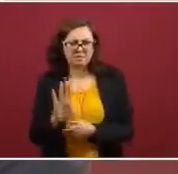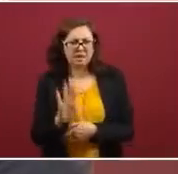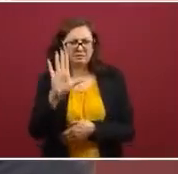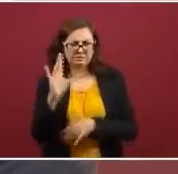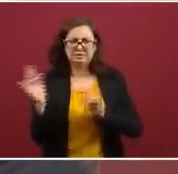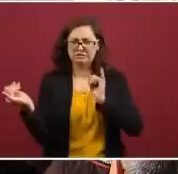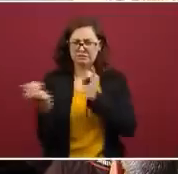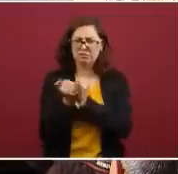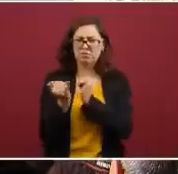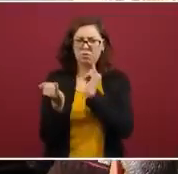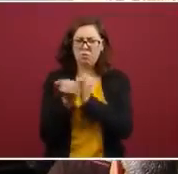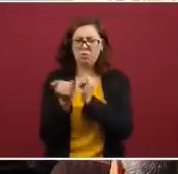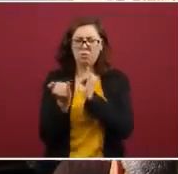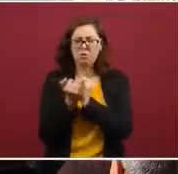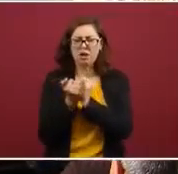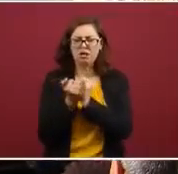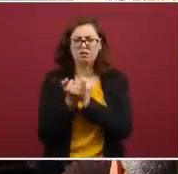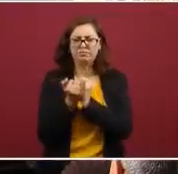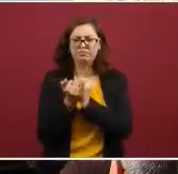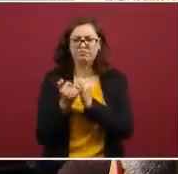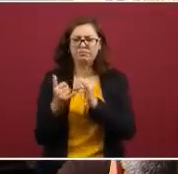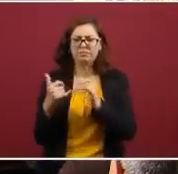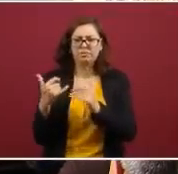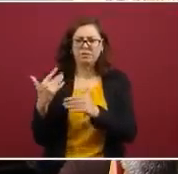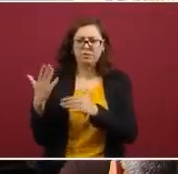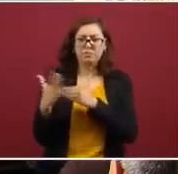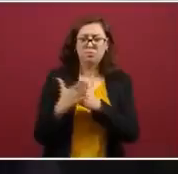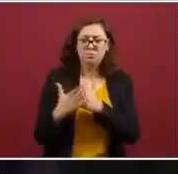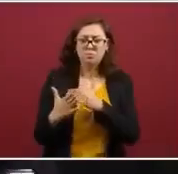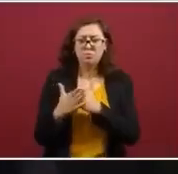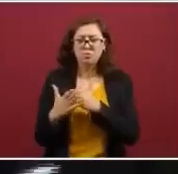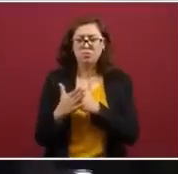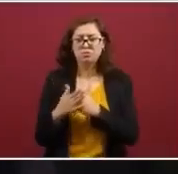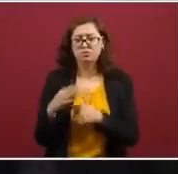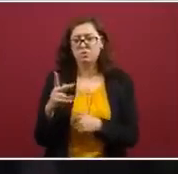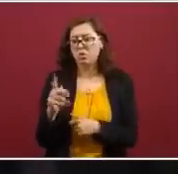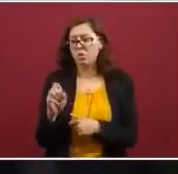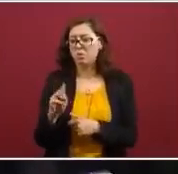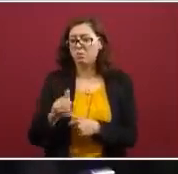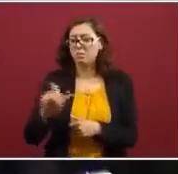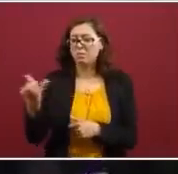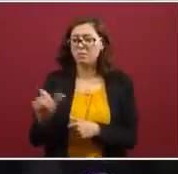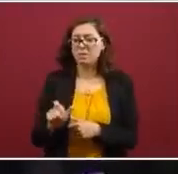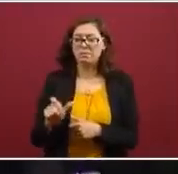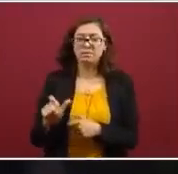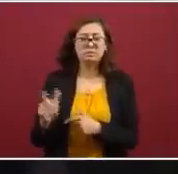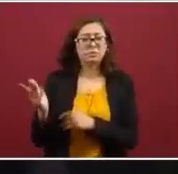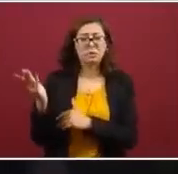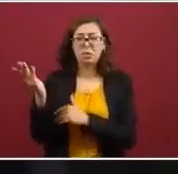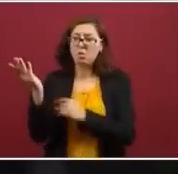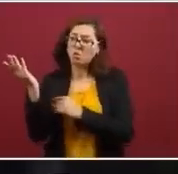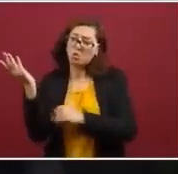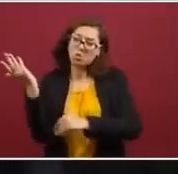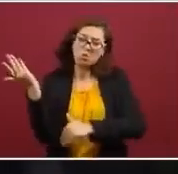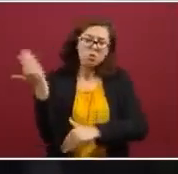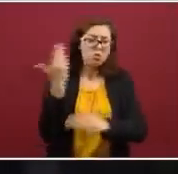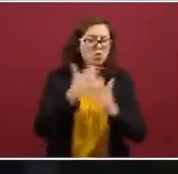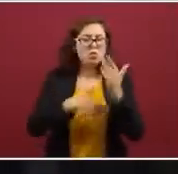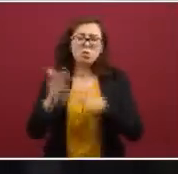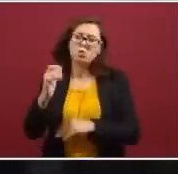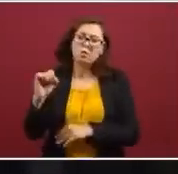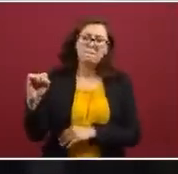de que cuando Pemex sea lo que todos esperamos que sea, se llegue